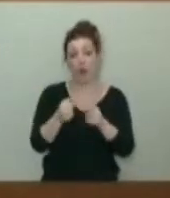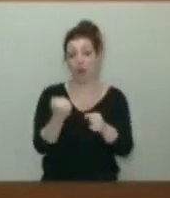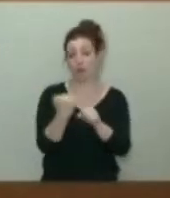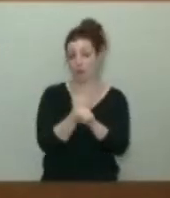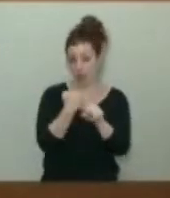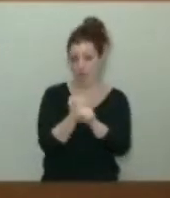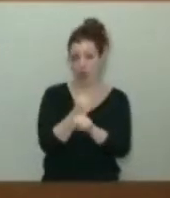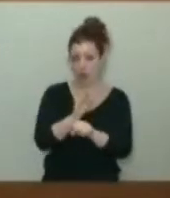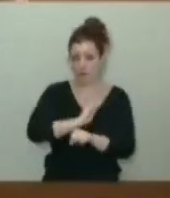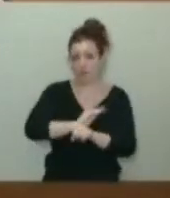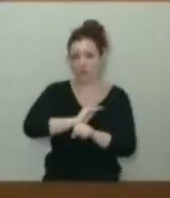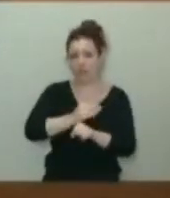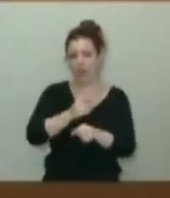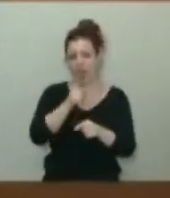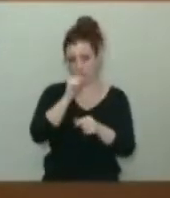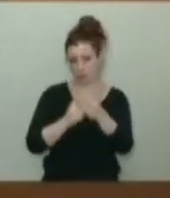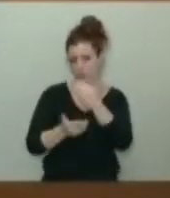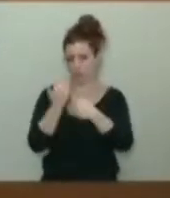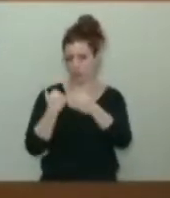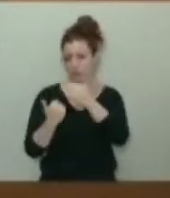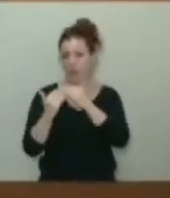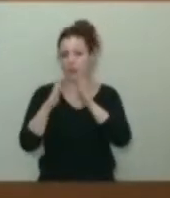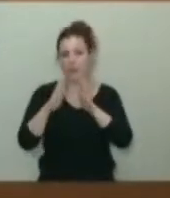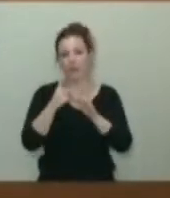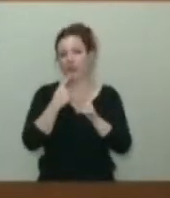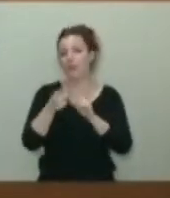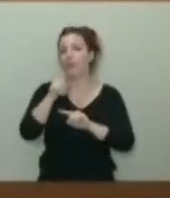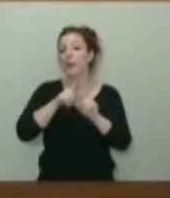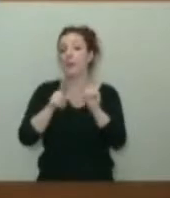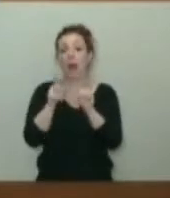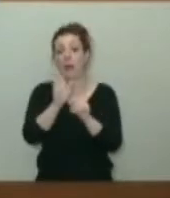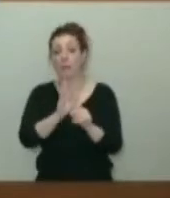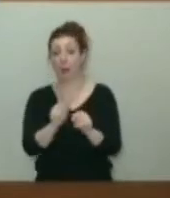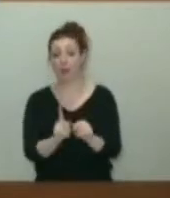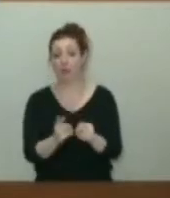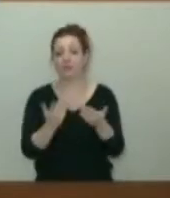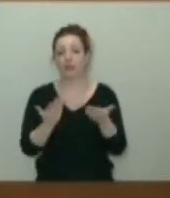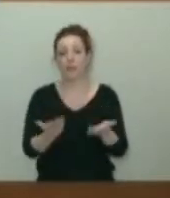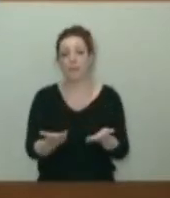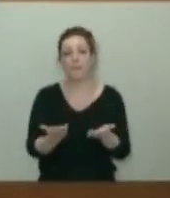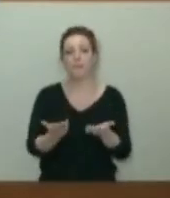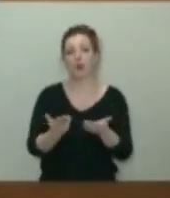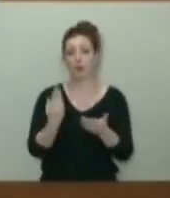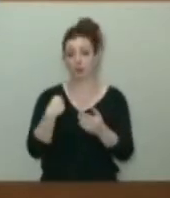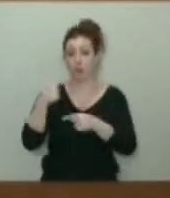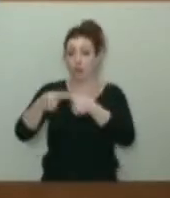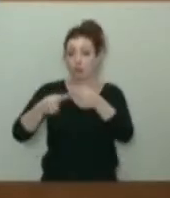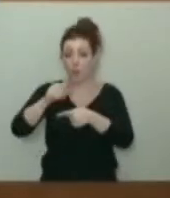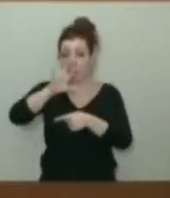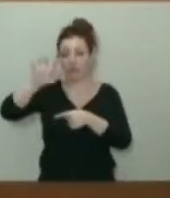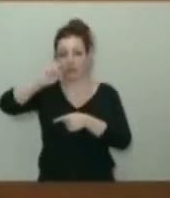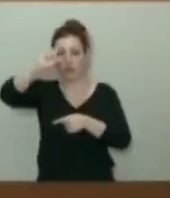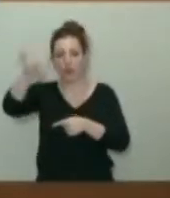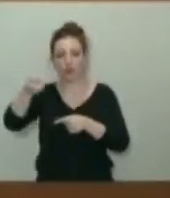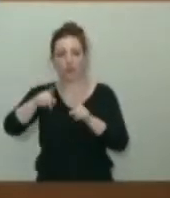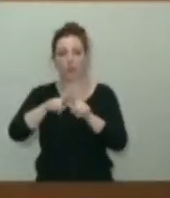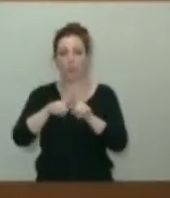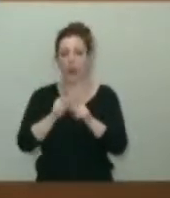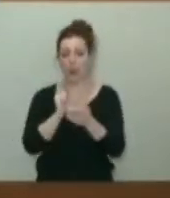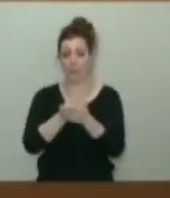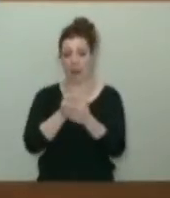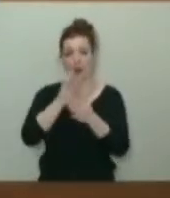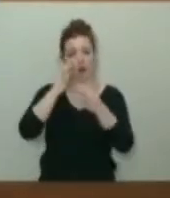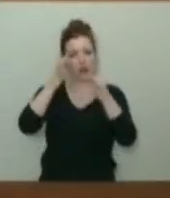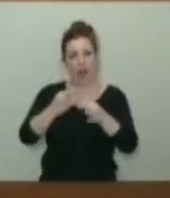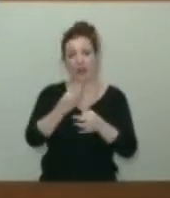años de atrás y no parecía un problema. Y a consecuencia de esto, mientras en otros países las medias de pago real no suelen